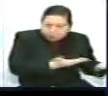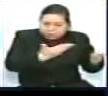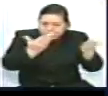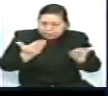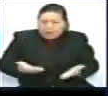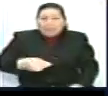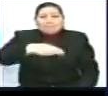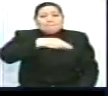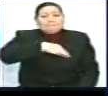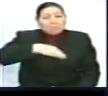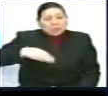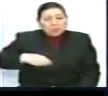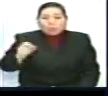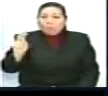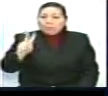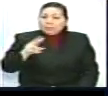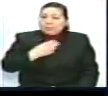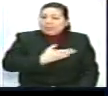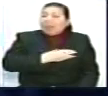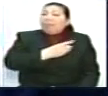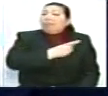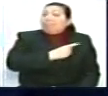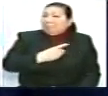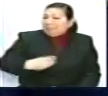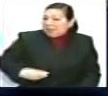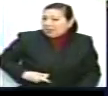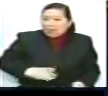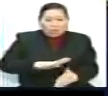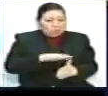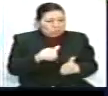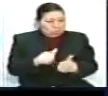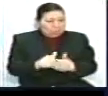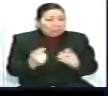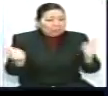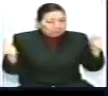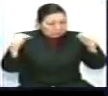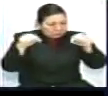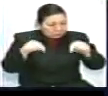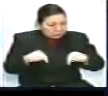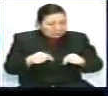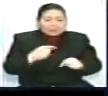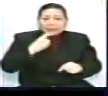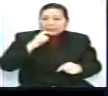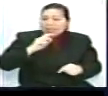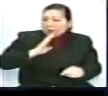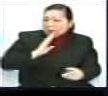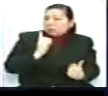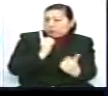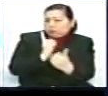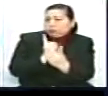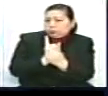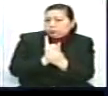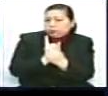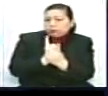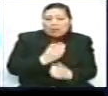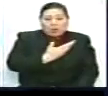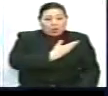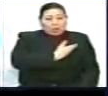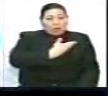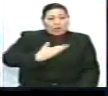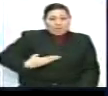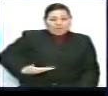a ministros, viceministros, directores y todo funcionario para formar parte del necesario diálogo entre los poderes del